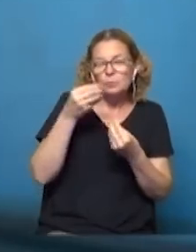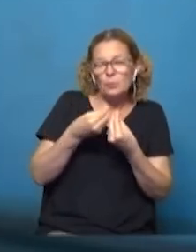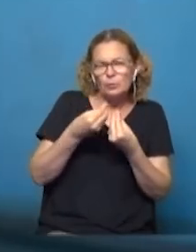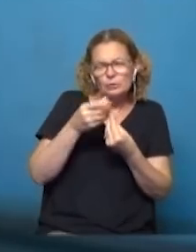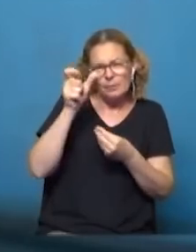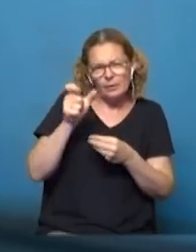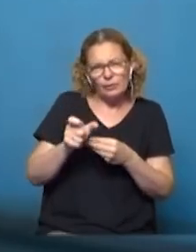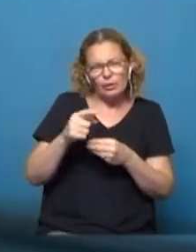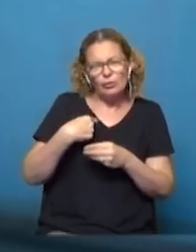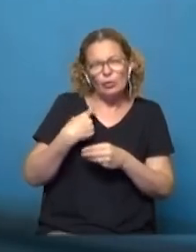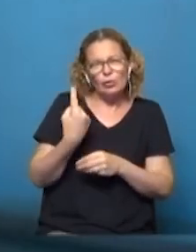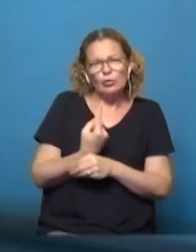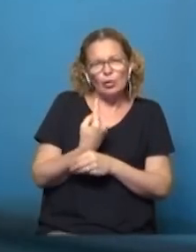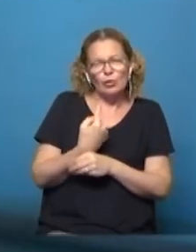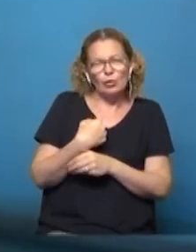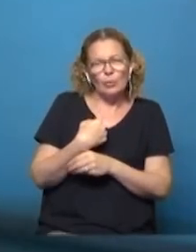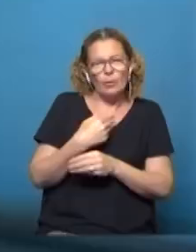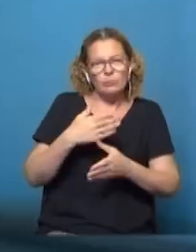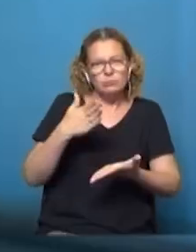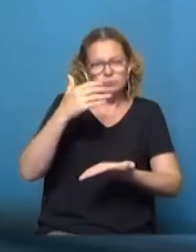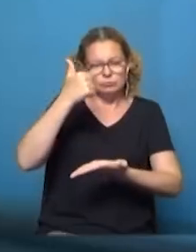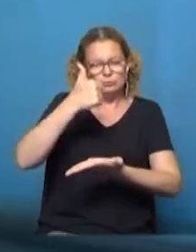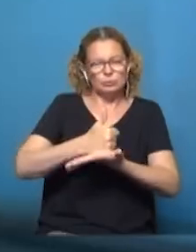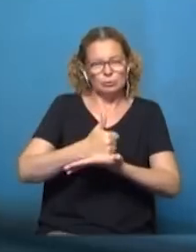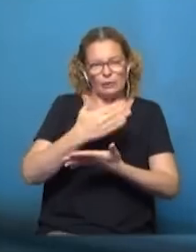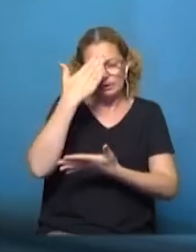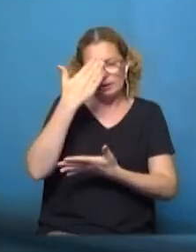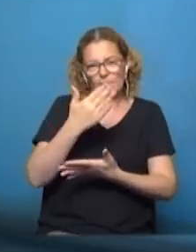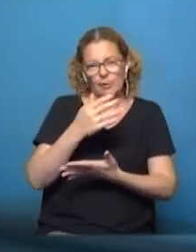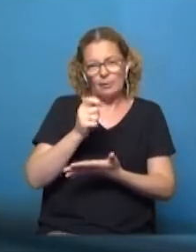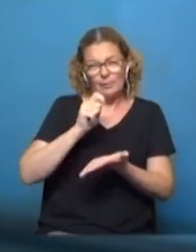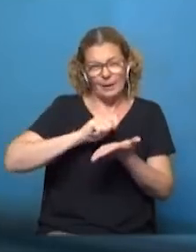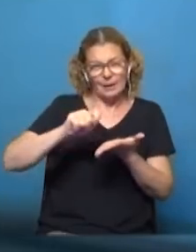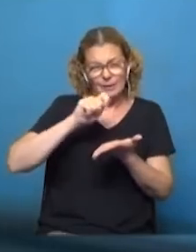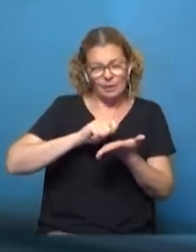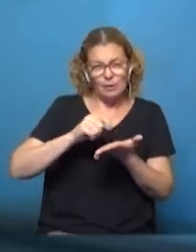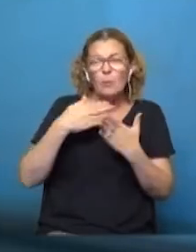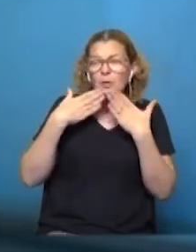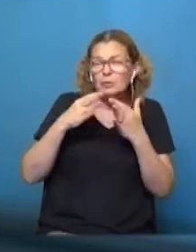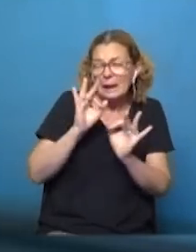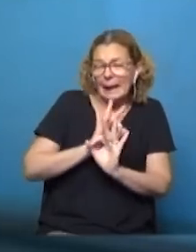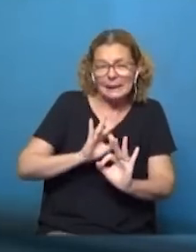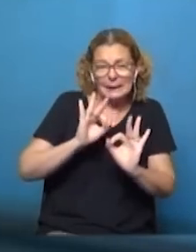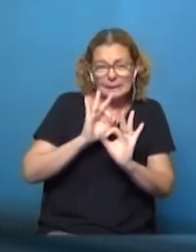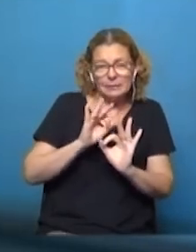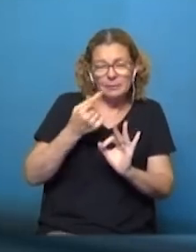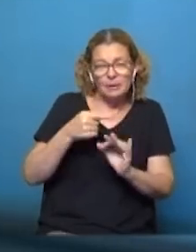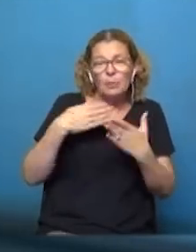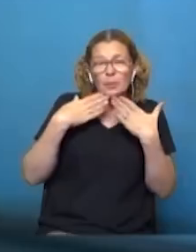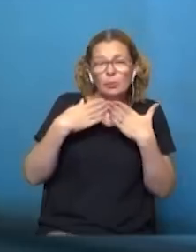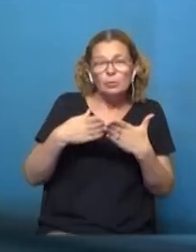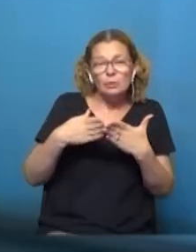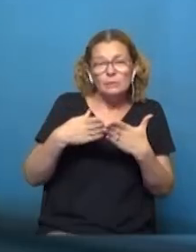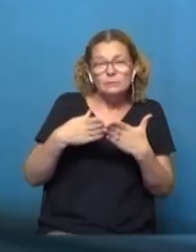yo no soy ahora de la estructura del frente amplio y para escribir esto no le consulté con nadie pero te pregunto